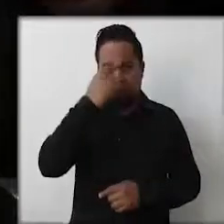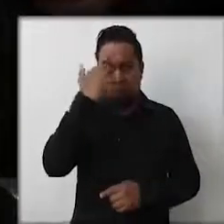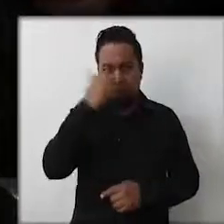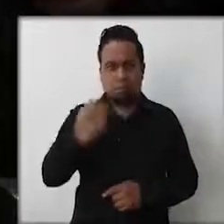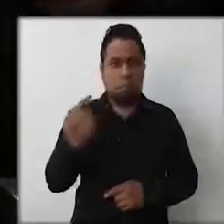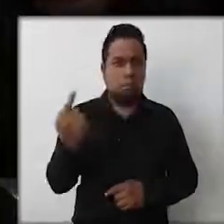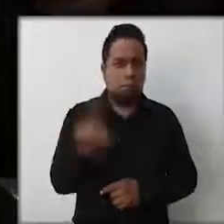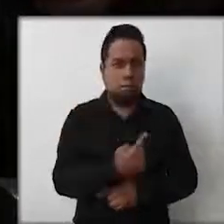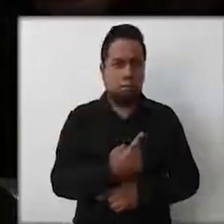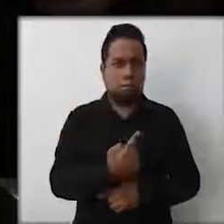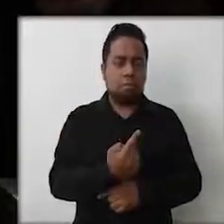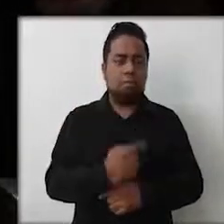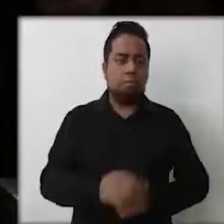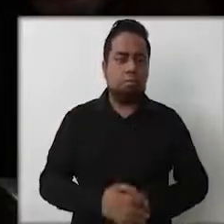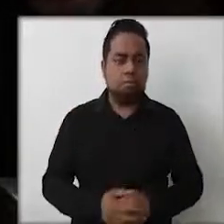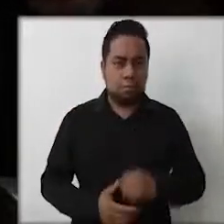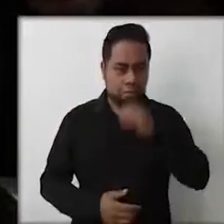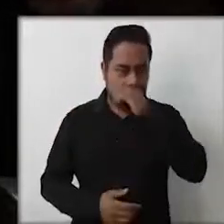Solamente precisar que